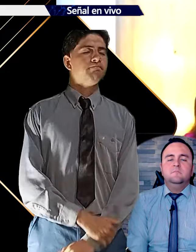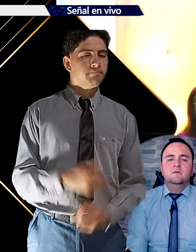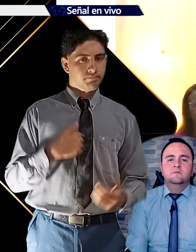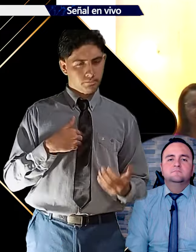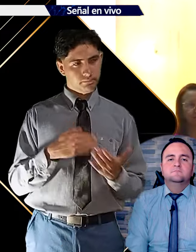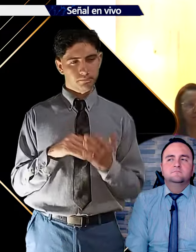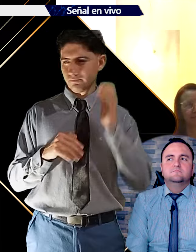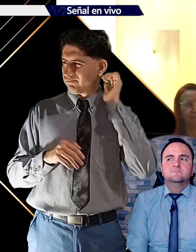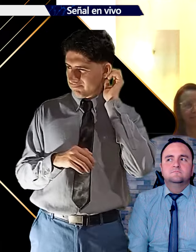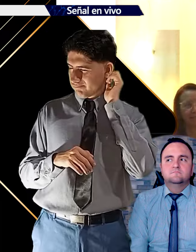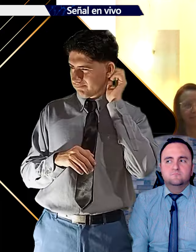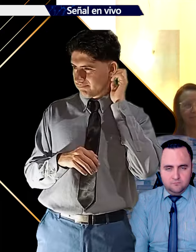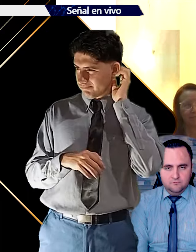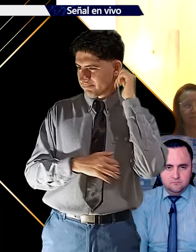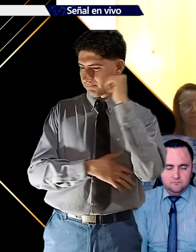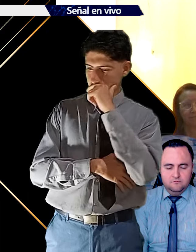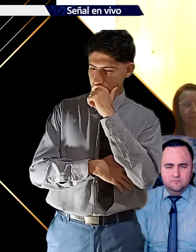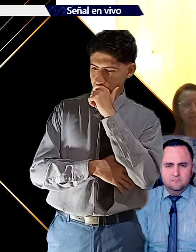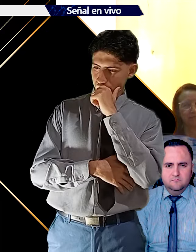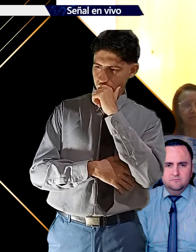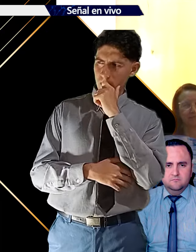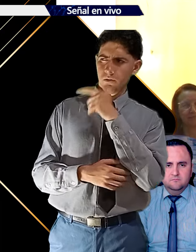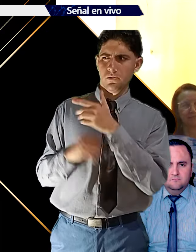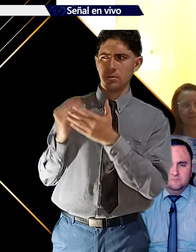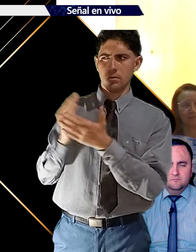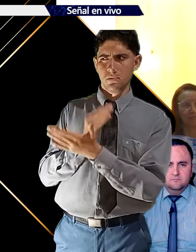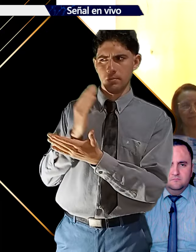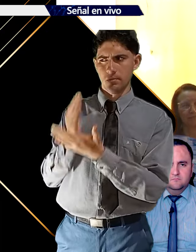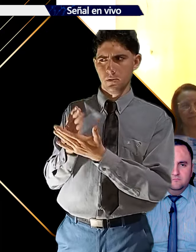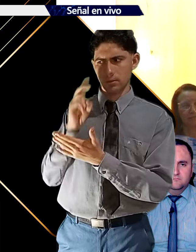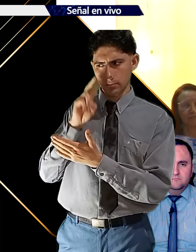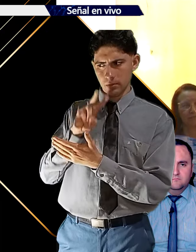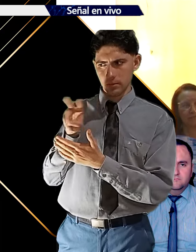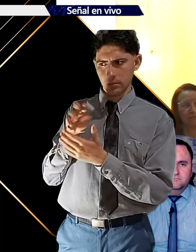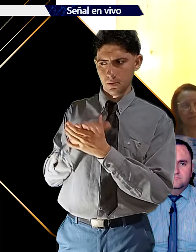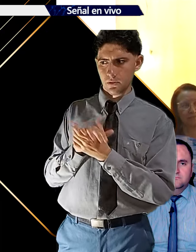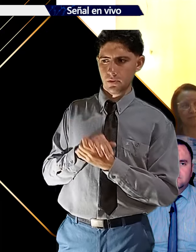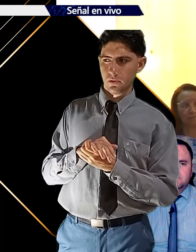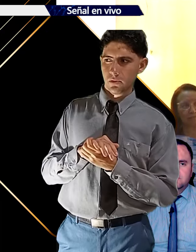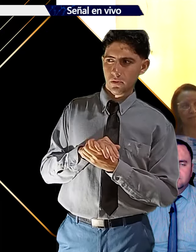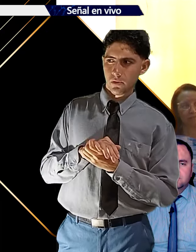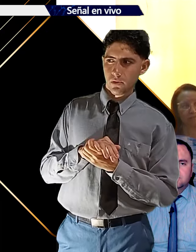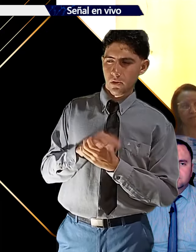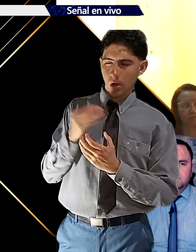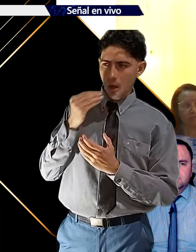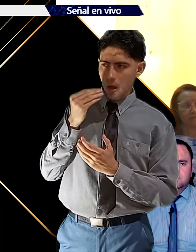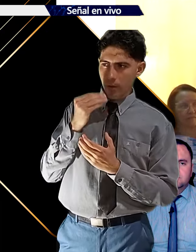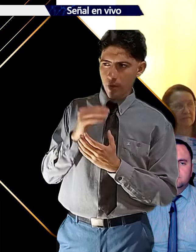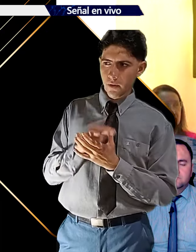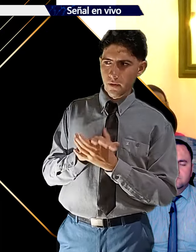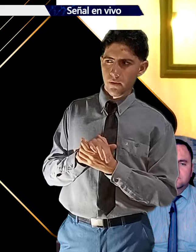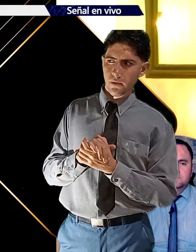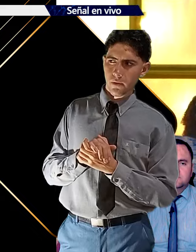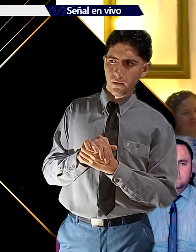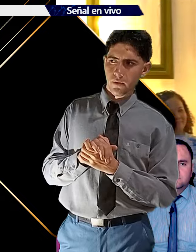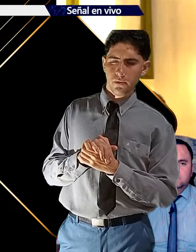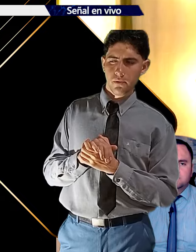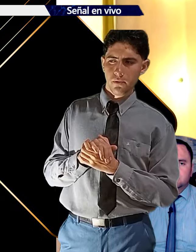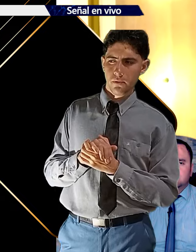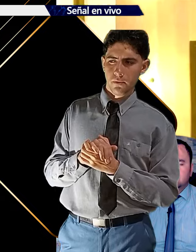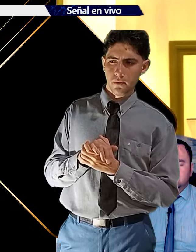yo la compré. Le dije, ah, ya. Pero reina, de todas formas, yo nunca te he visto comprar chocolatinas grandes. Tú